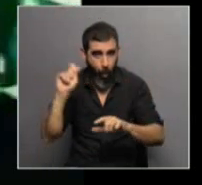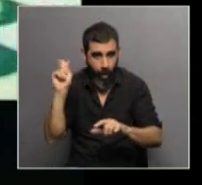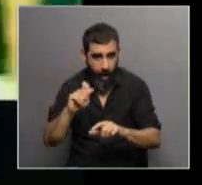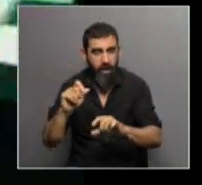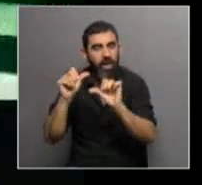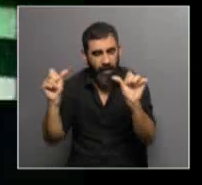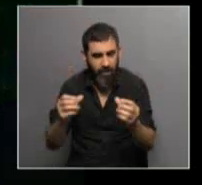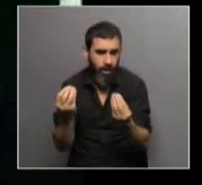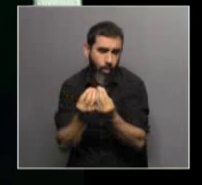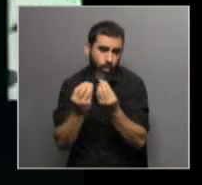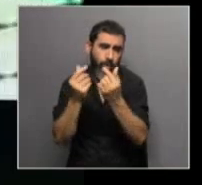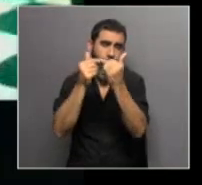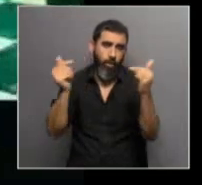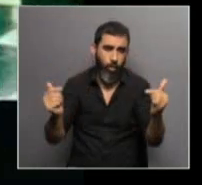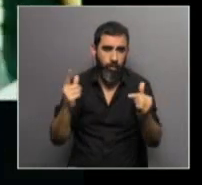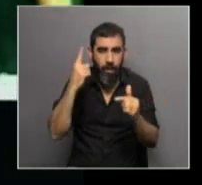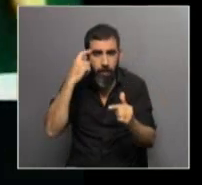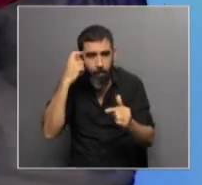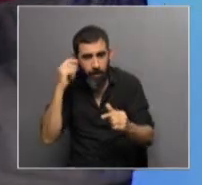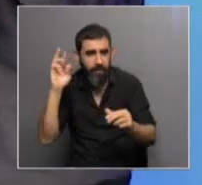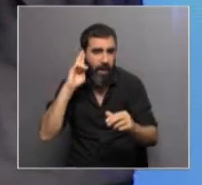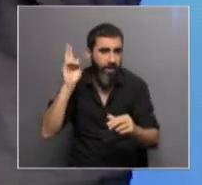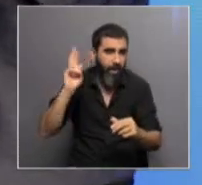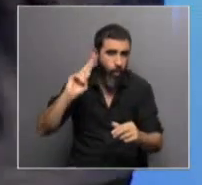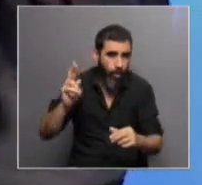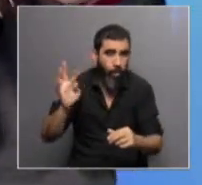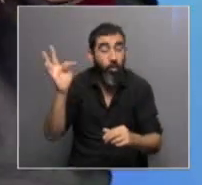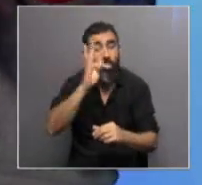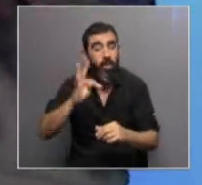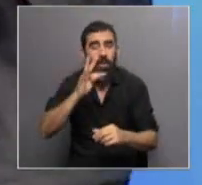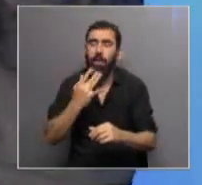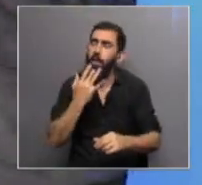armonía de experimentación sonora algunos cánceres